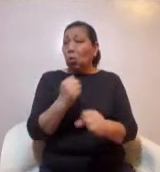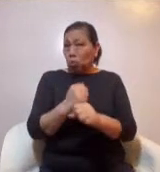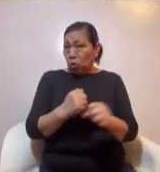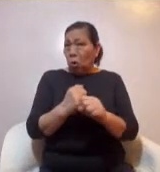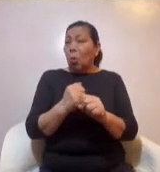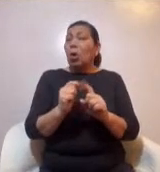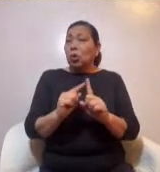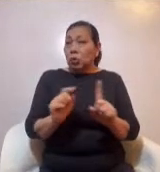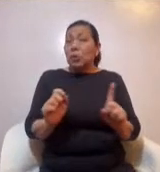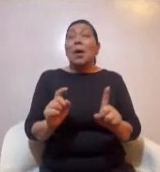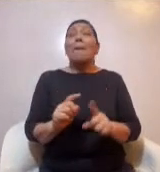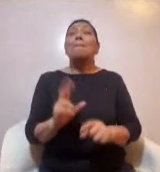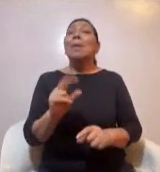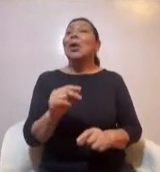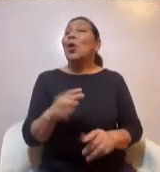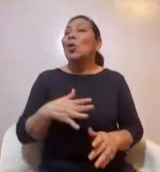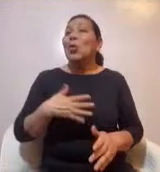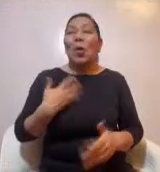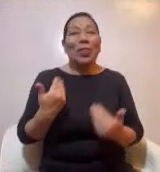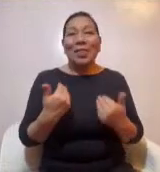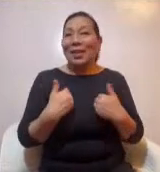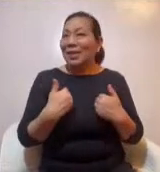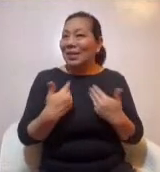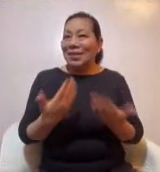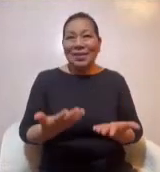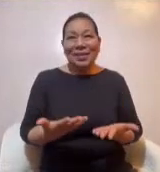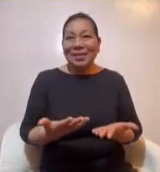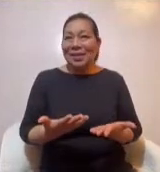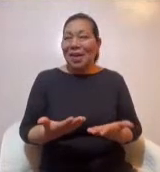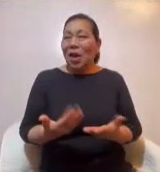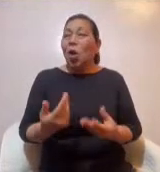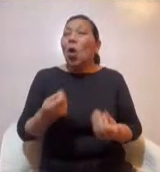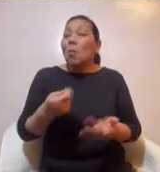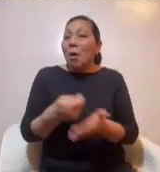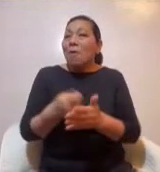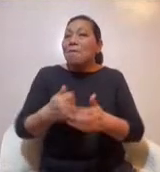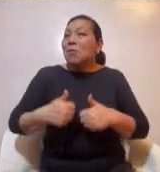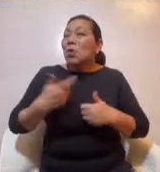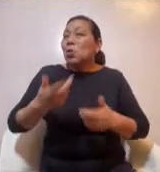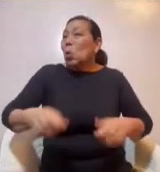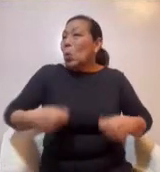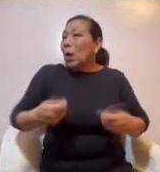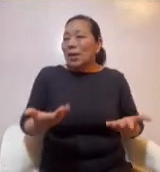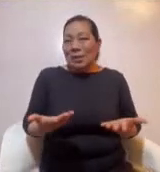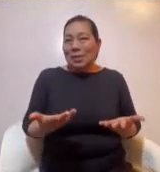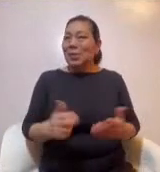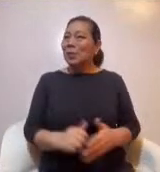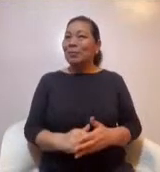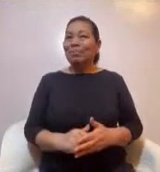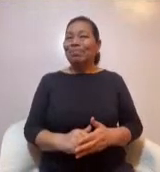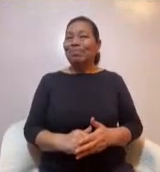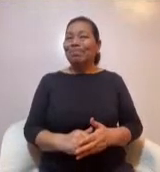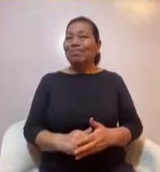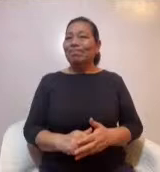bueno, estaba trabajando, pero no tenía manera de solventar sus gastos.